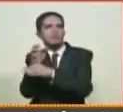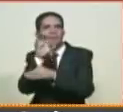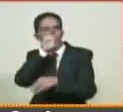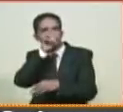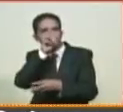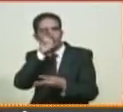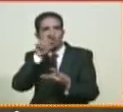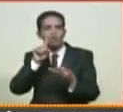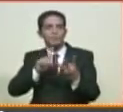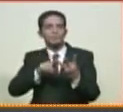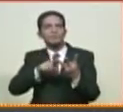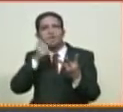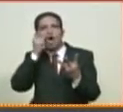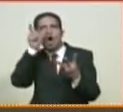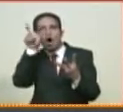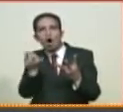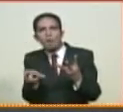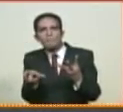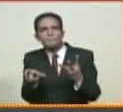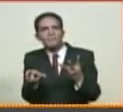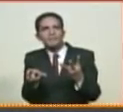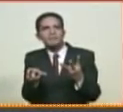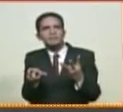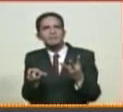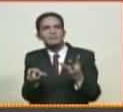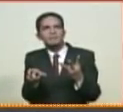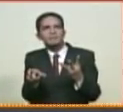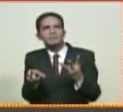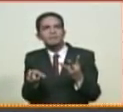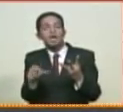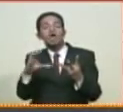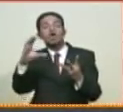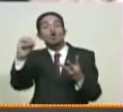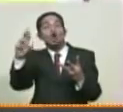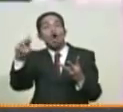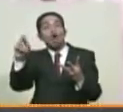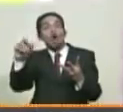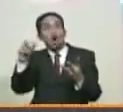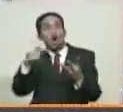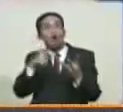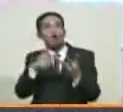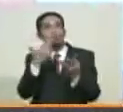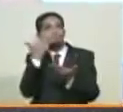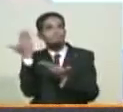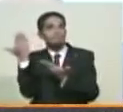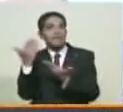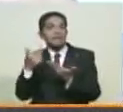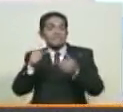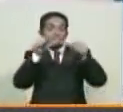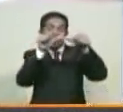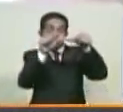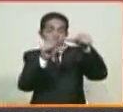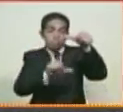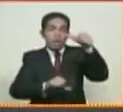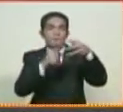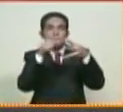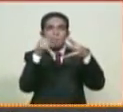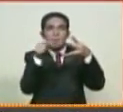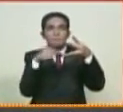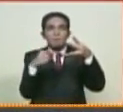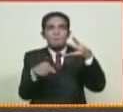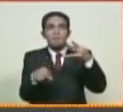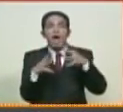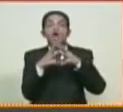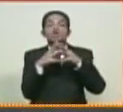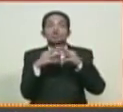señor Ramón Santiago Velasco García, alias Coro Coro, se establecen muchísimos más detalles acerca